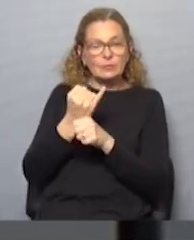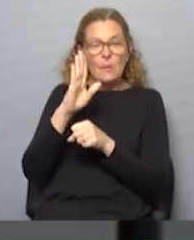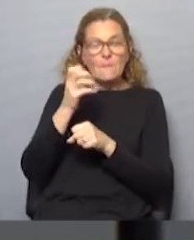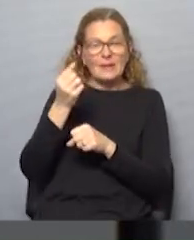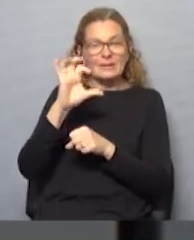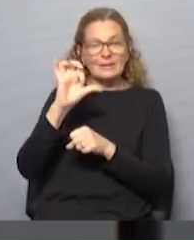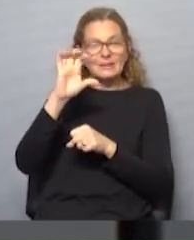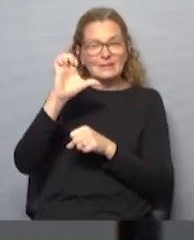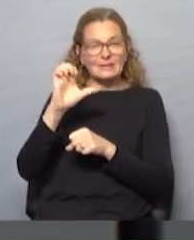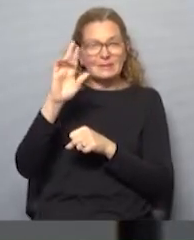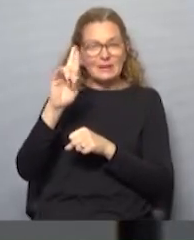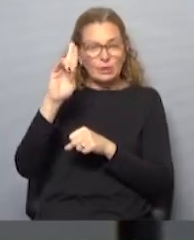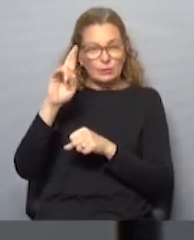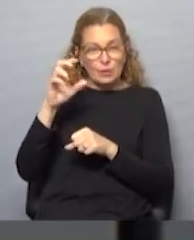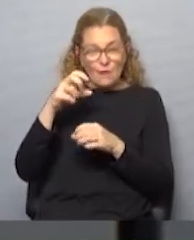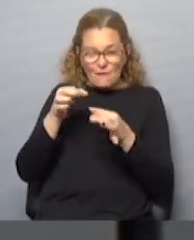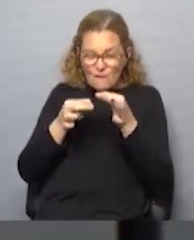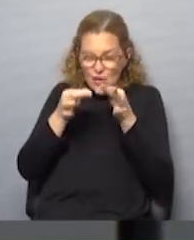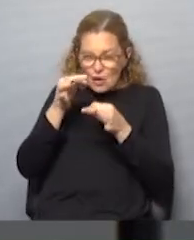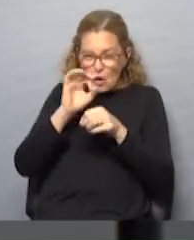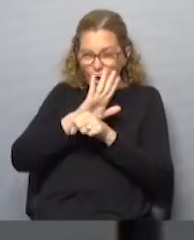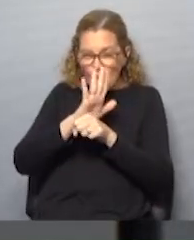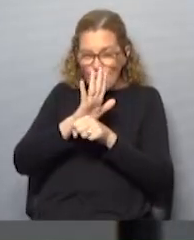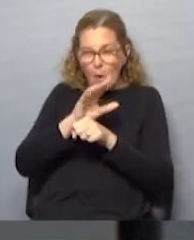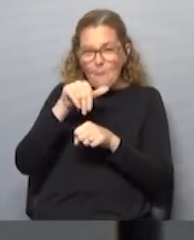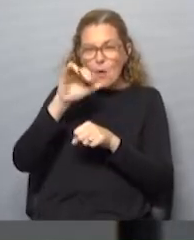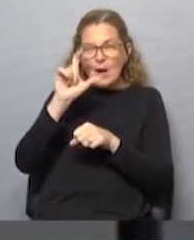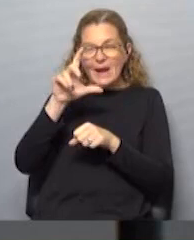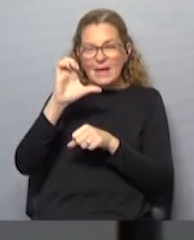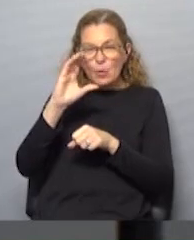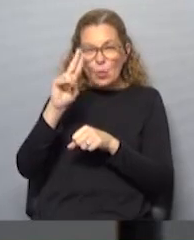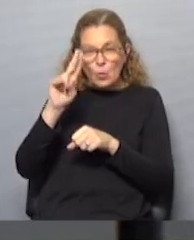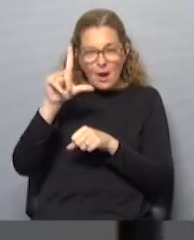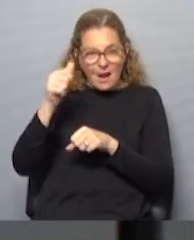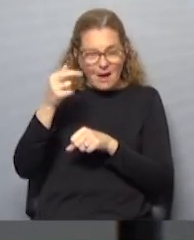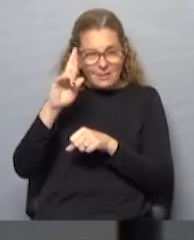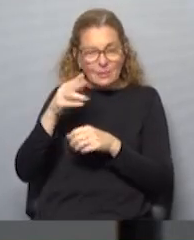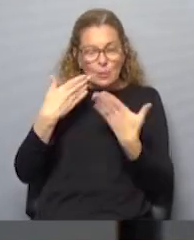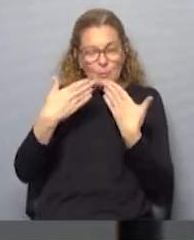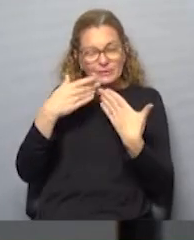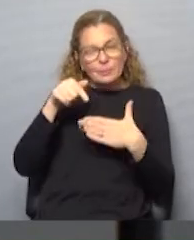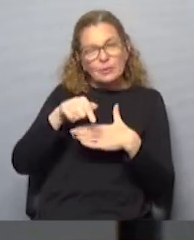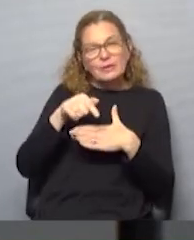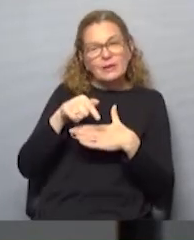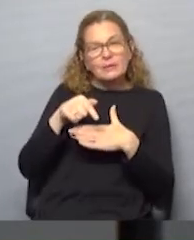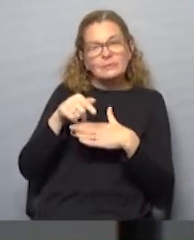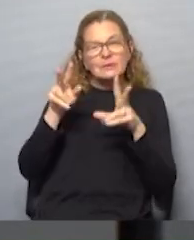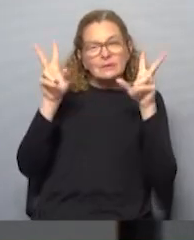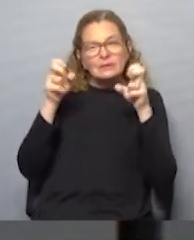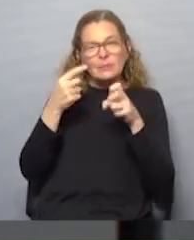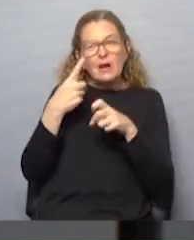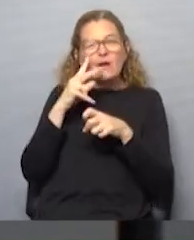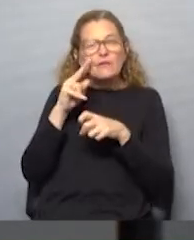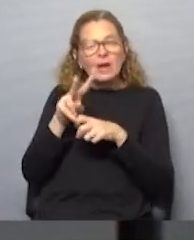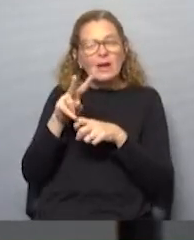de montevideo es biólogo molecular juan pablo ii a partir de este momento charlaremos fundamentalmente de visibilidad